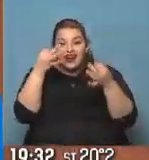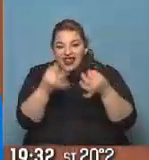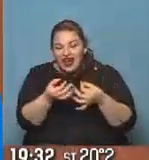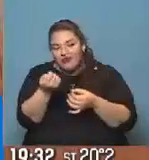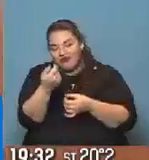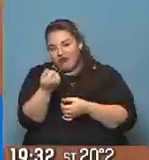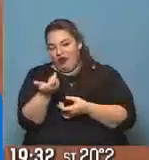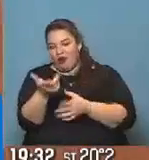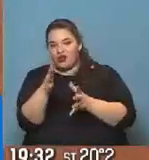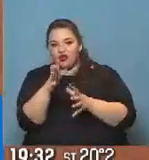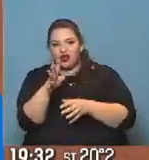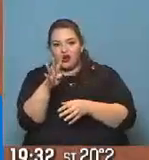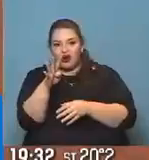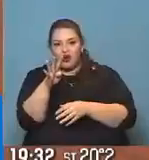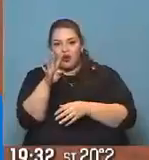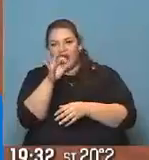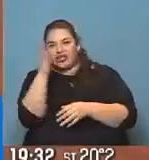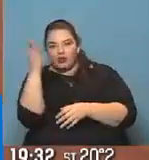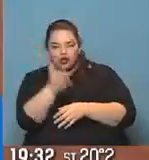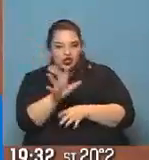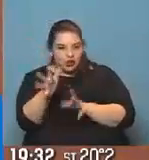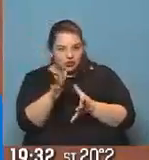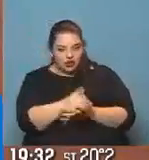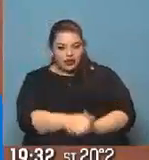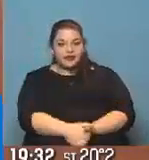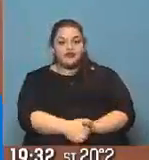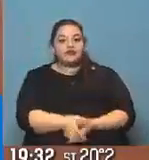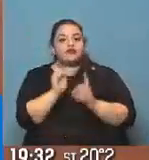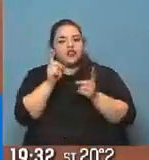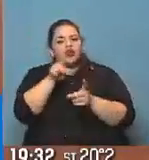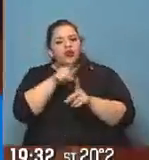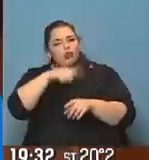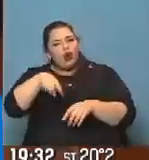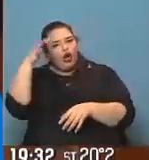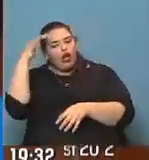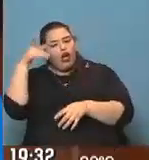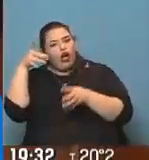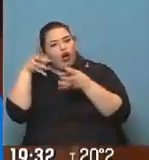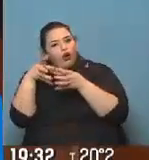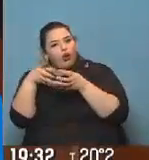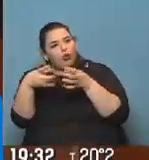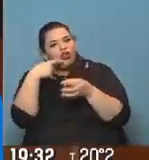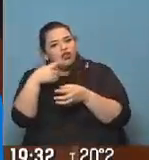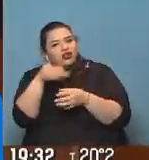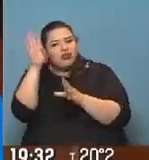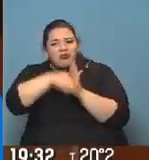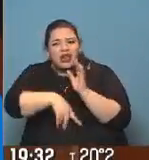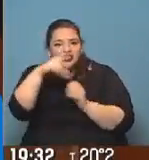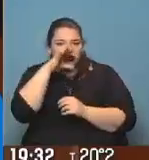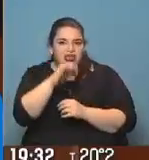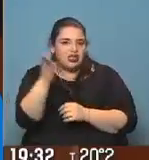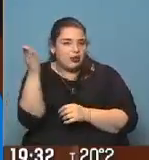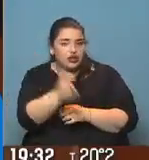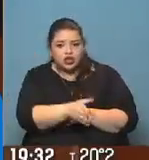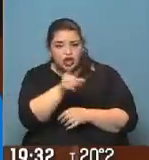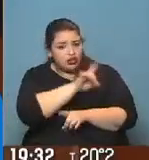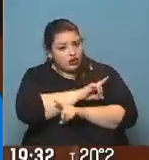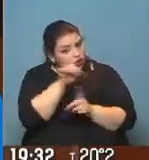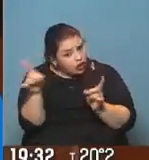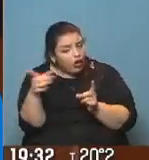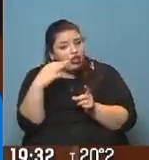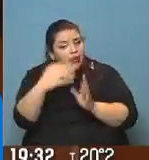andaba alrededor del 40%. Frente a esta situación, la Cámara dio esta respuesta de no menos del 70%. La Corte en ese momento